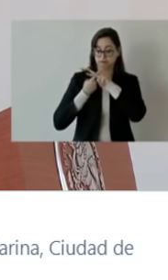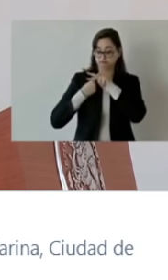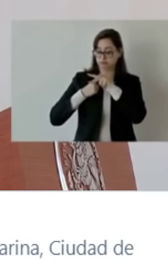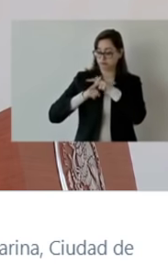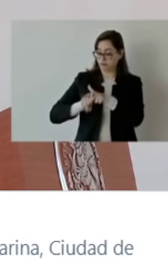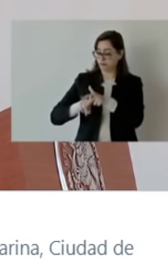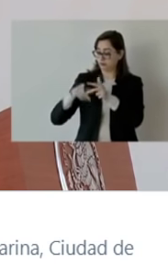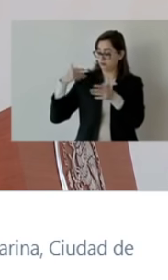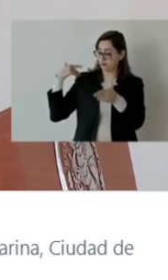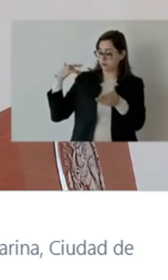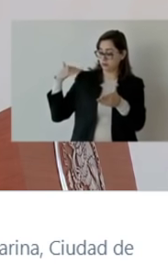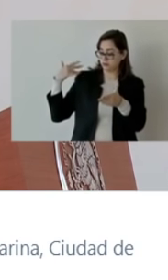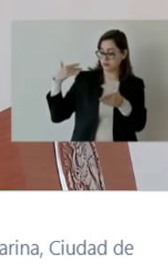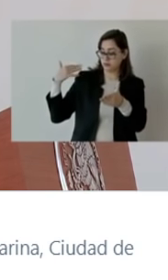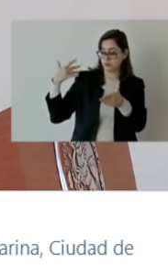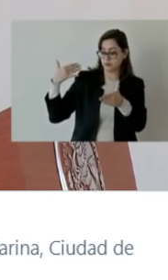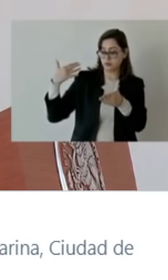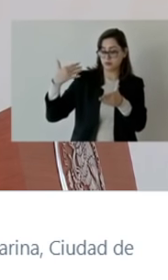y